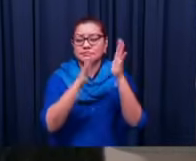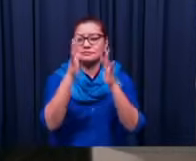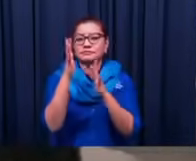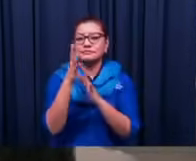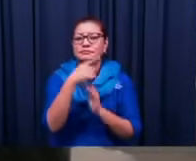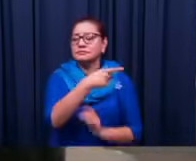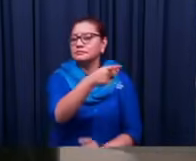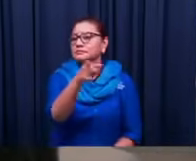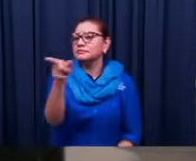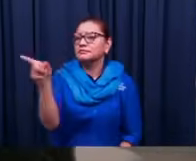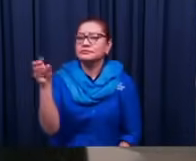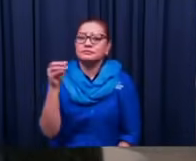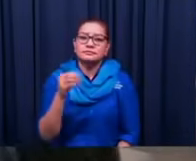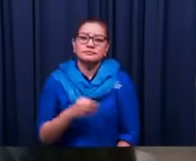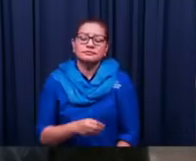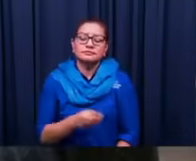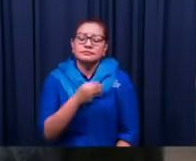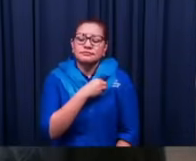Él?